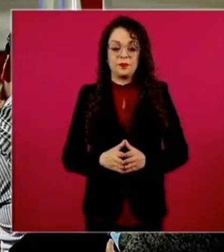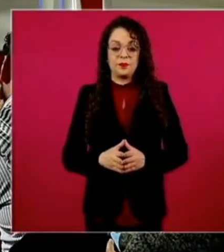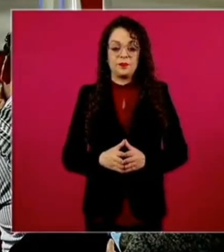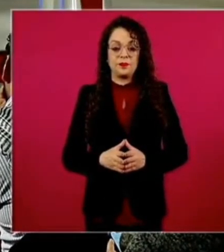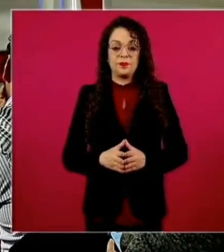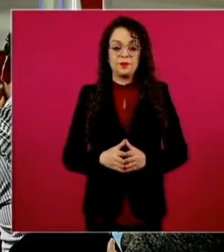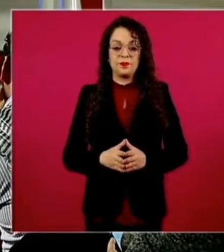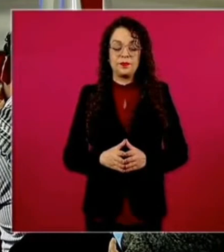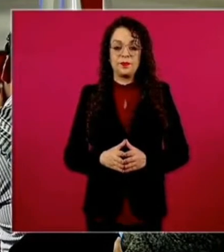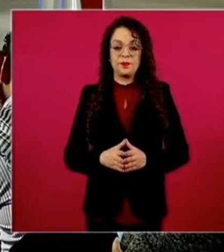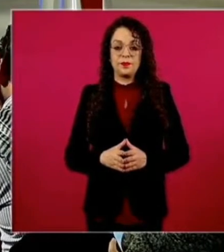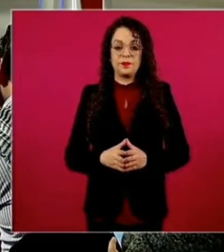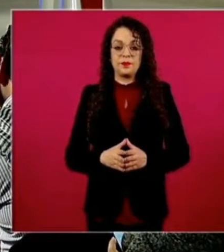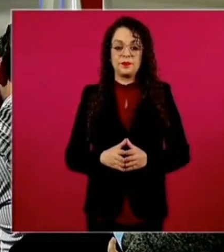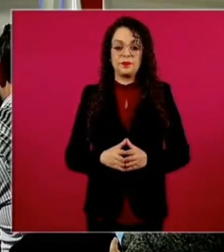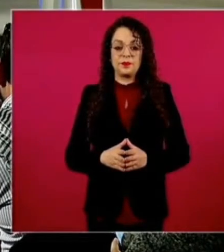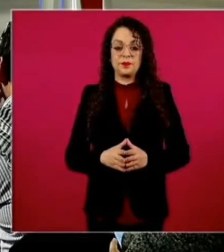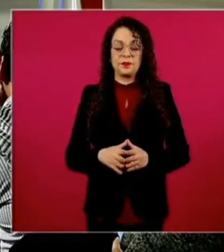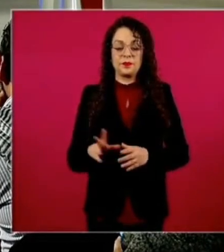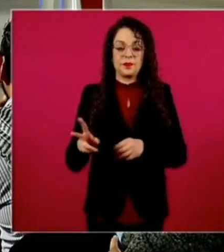20% de las subsecretarías